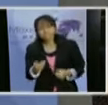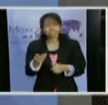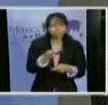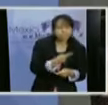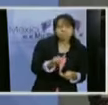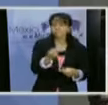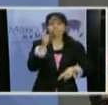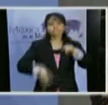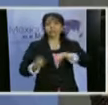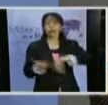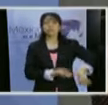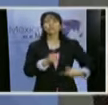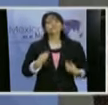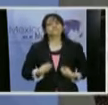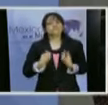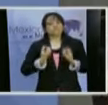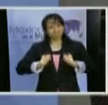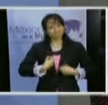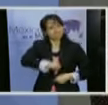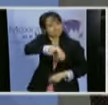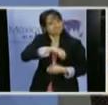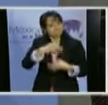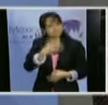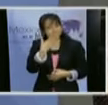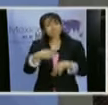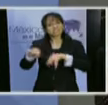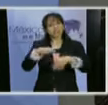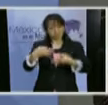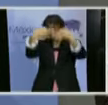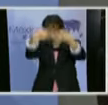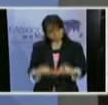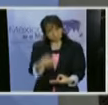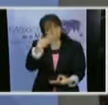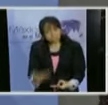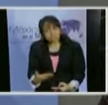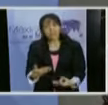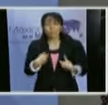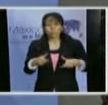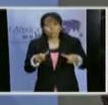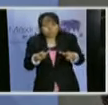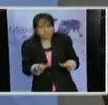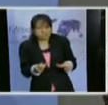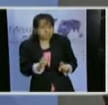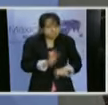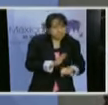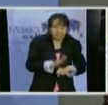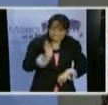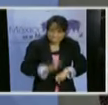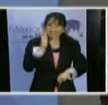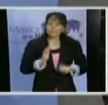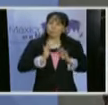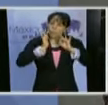un trabajo digno, reducir la desigualdad y vivir en paz. Ellos hablaron de que el gobierno,